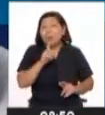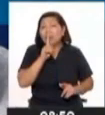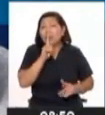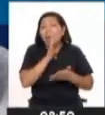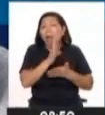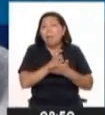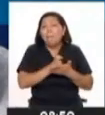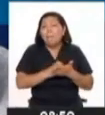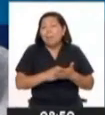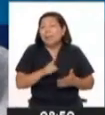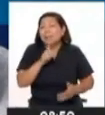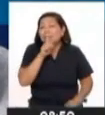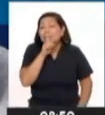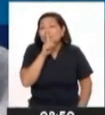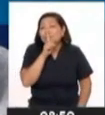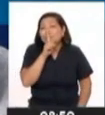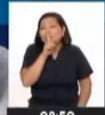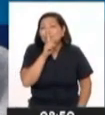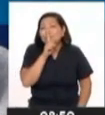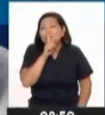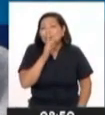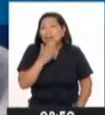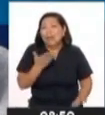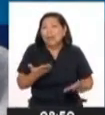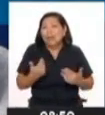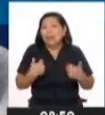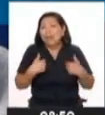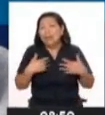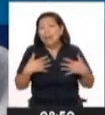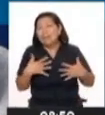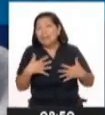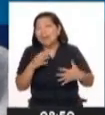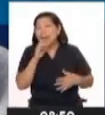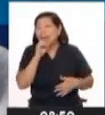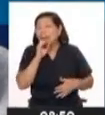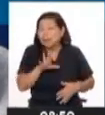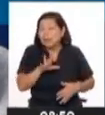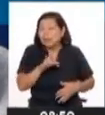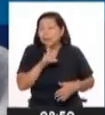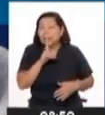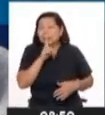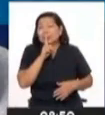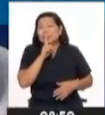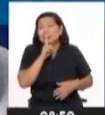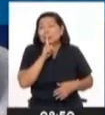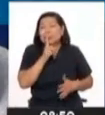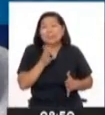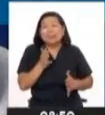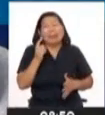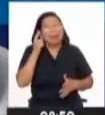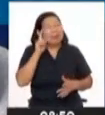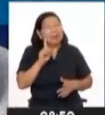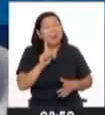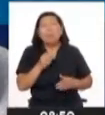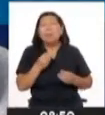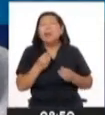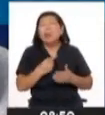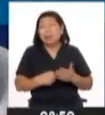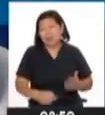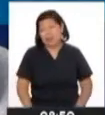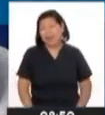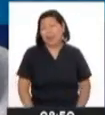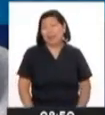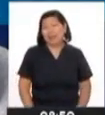Uh-huh. No solamente porque de pronto hay cierto temor de expresar y que no se les crea, sino también